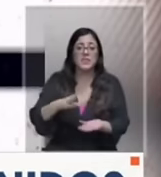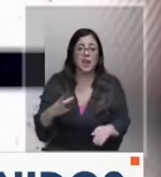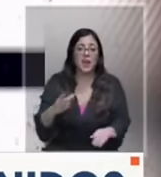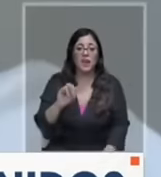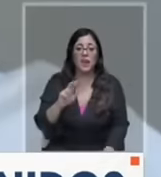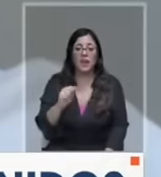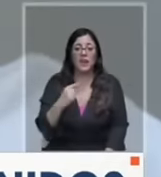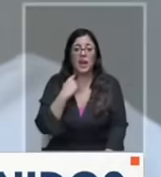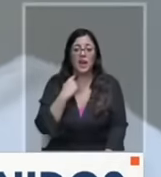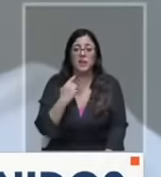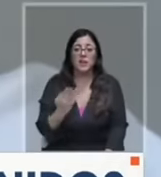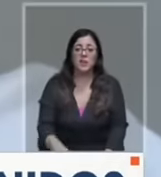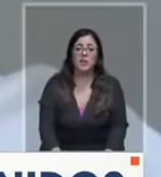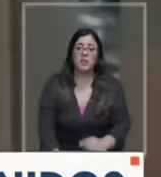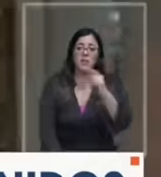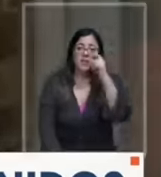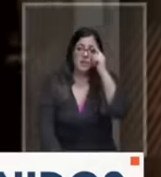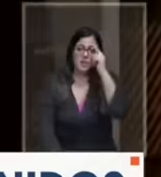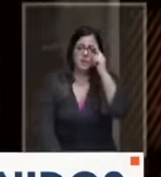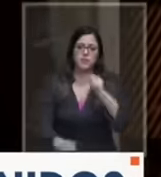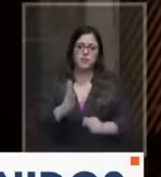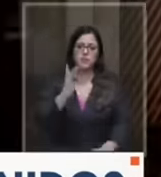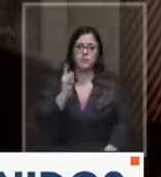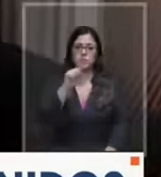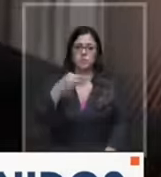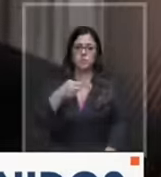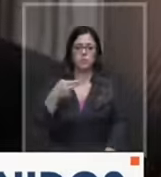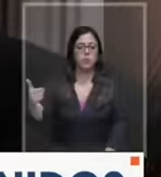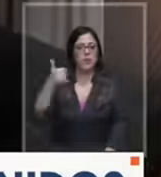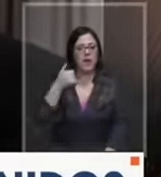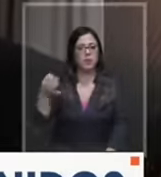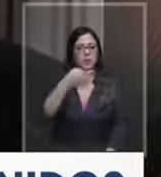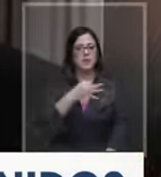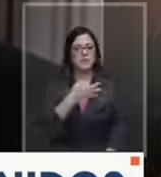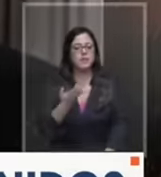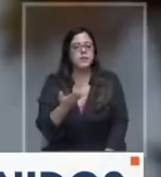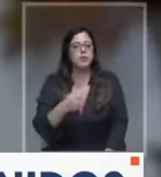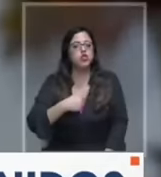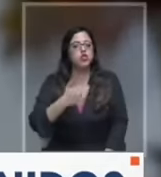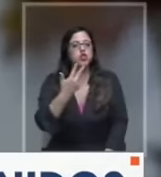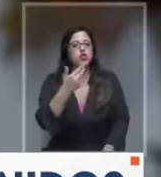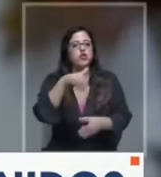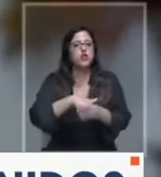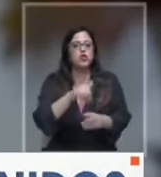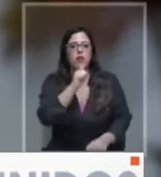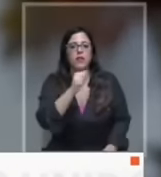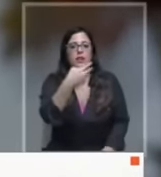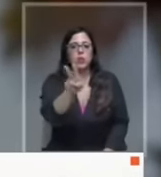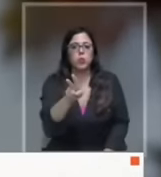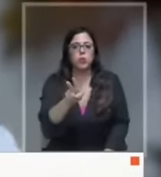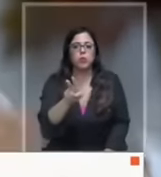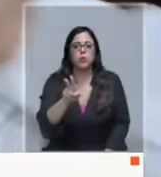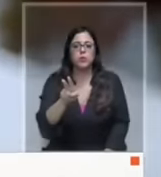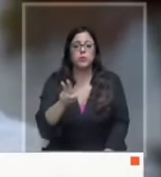historia Bush me llama y me dice tengo ocho votos falta el suyo no tengo la